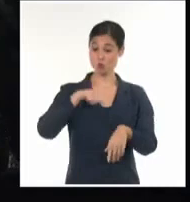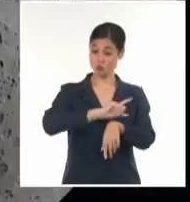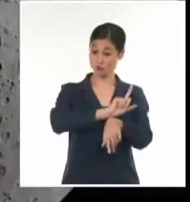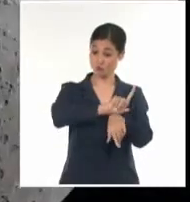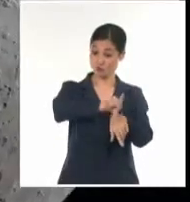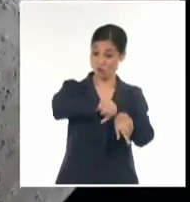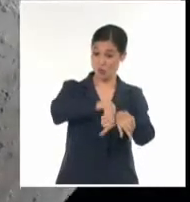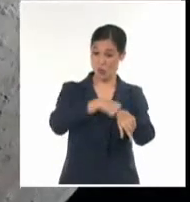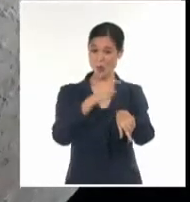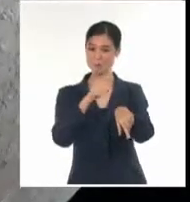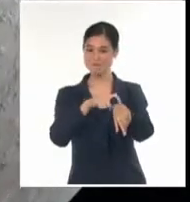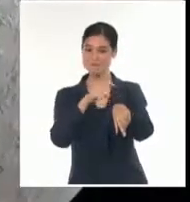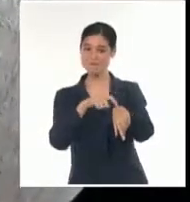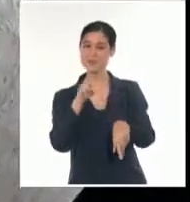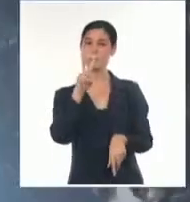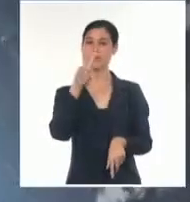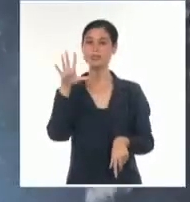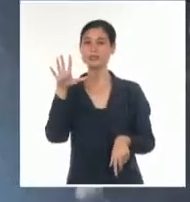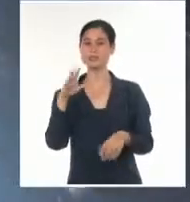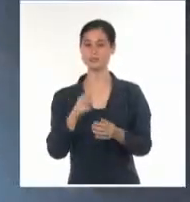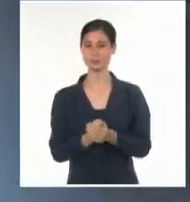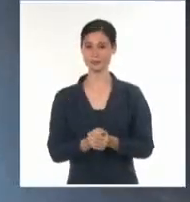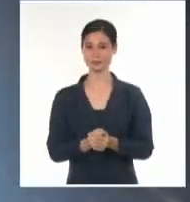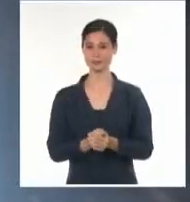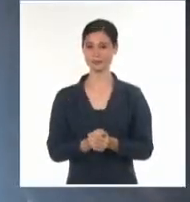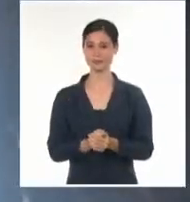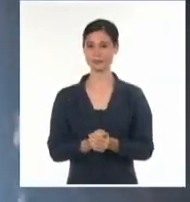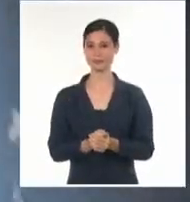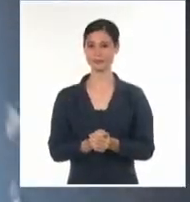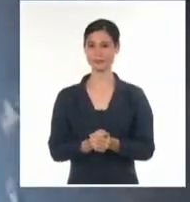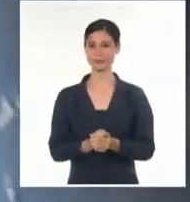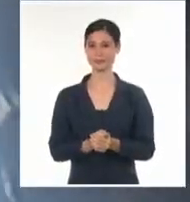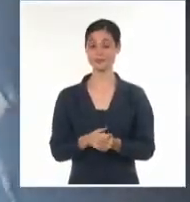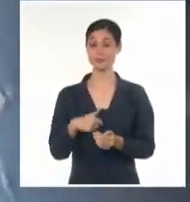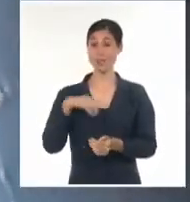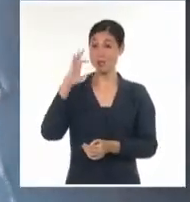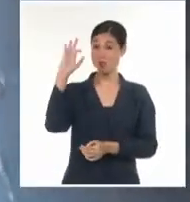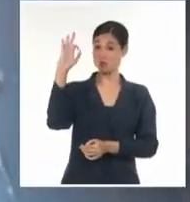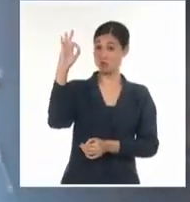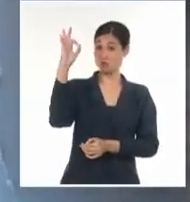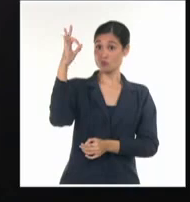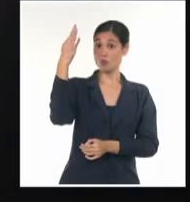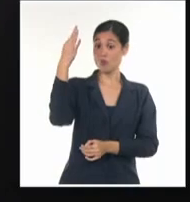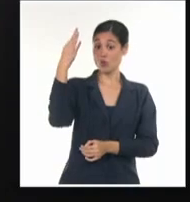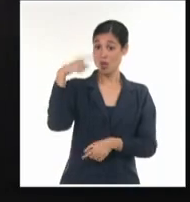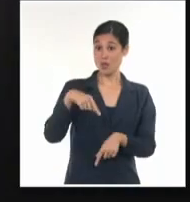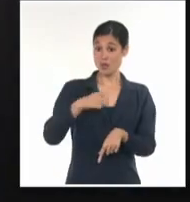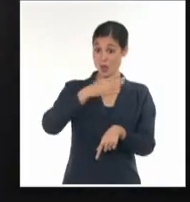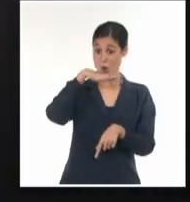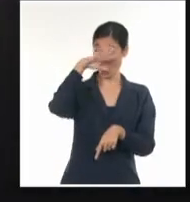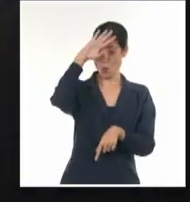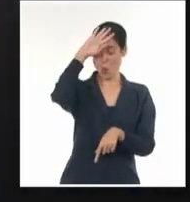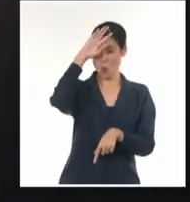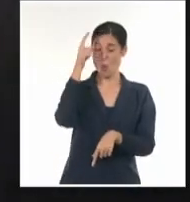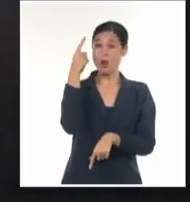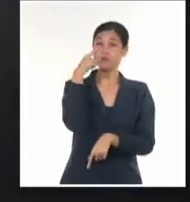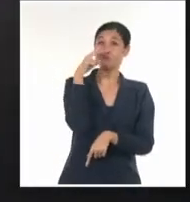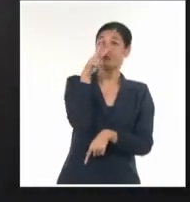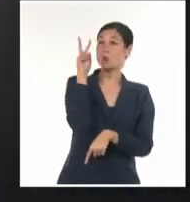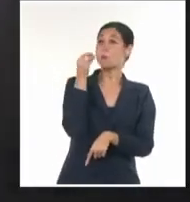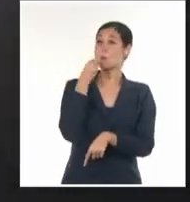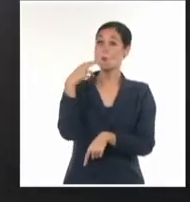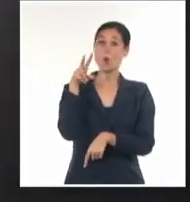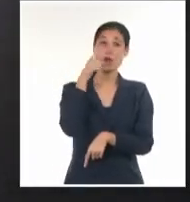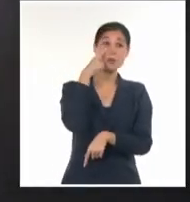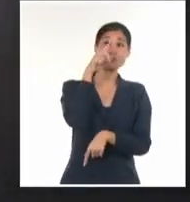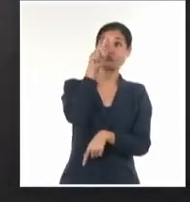todos los tiempos en la hora de verano la mayor cobertura del sol para este eclipse en Cuba se observará desde el cabo de San Antonio